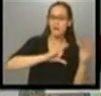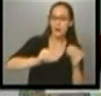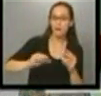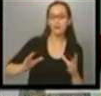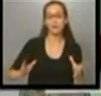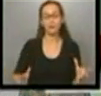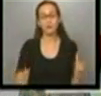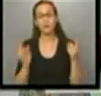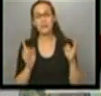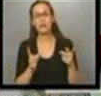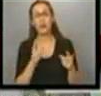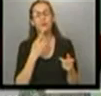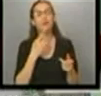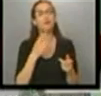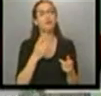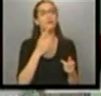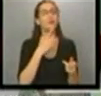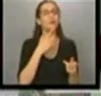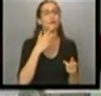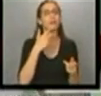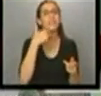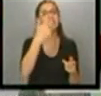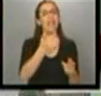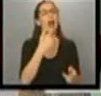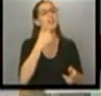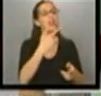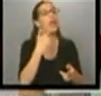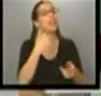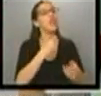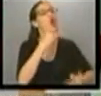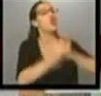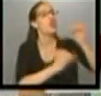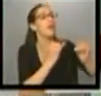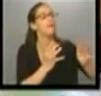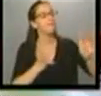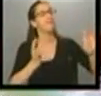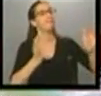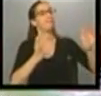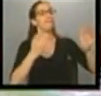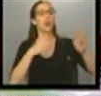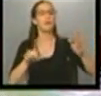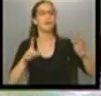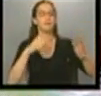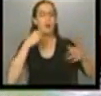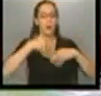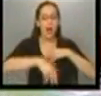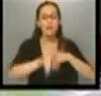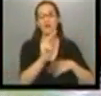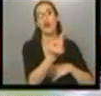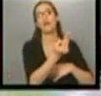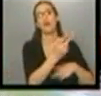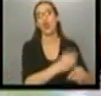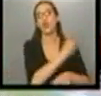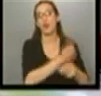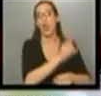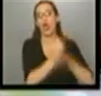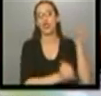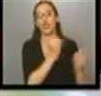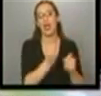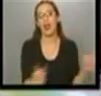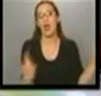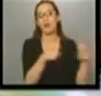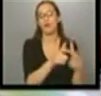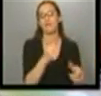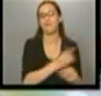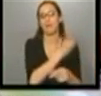finalmente no se lo contó. En realidad sí se lo contó. Se lo contó en un sueño. Bueno, se lo conté en un sueño. Una historia realmente muy